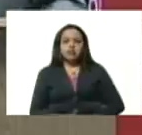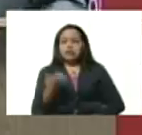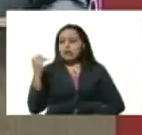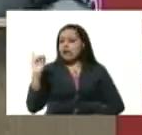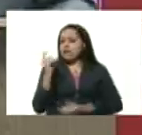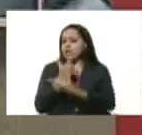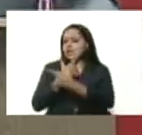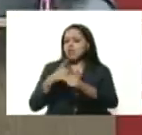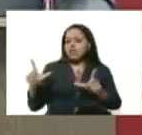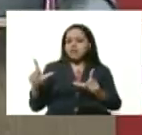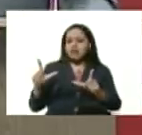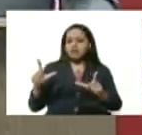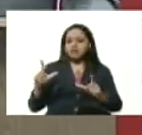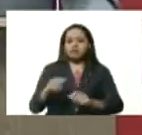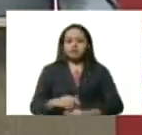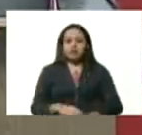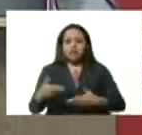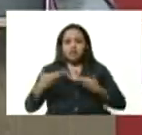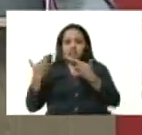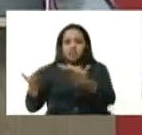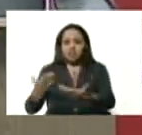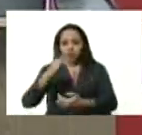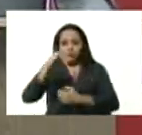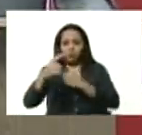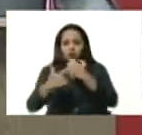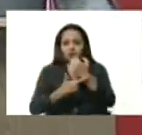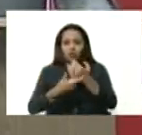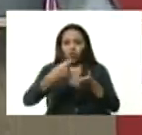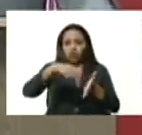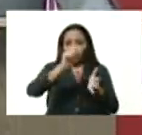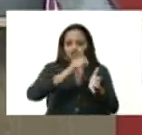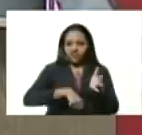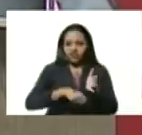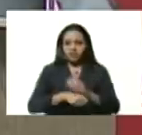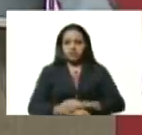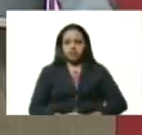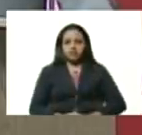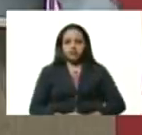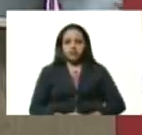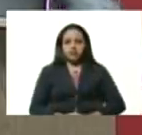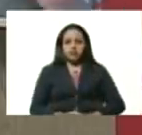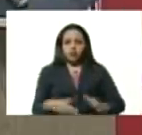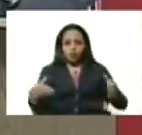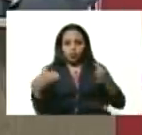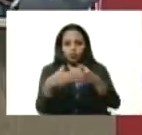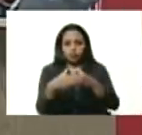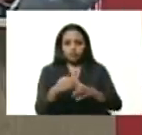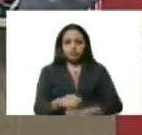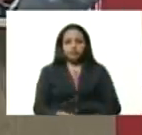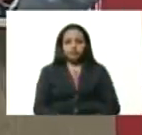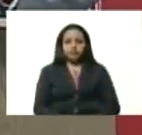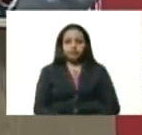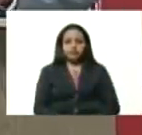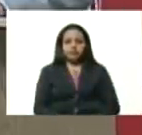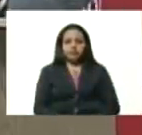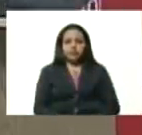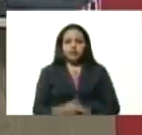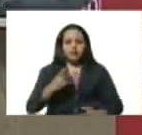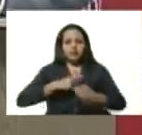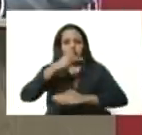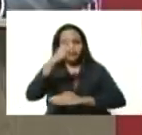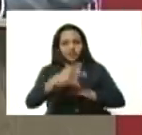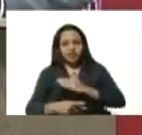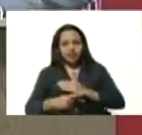las otorgaba Juan Guaidó con la firma de un contrato. Que planificaron